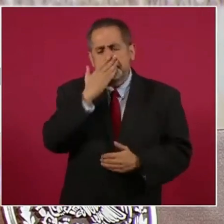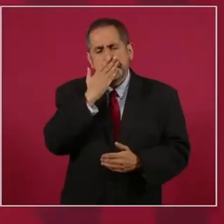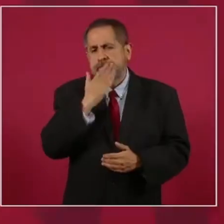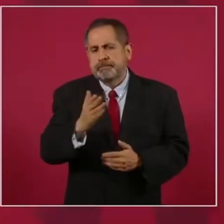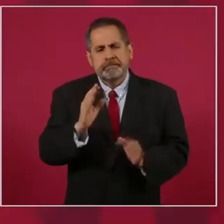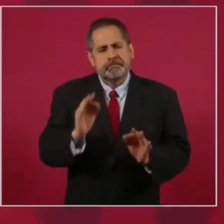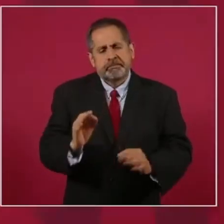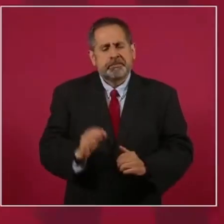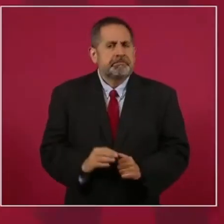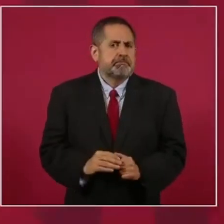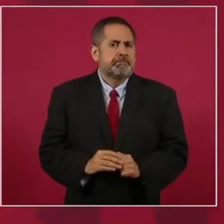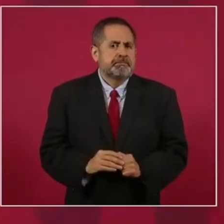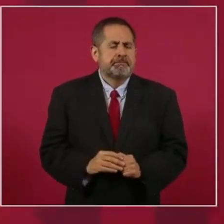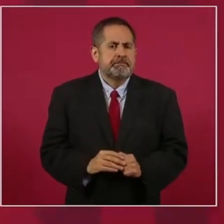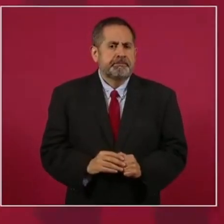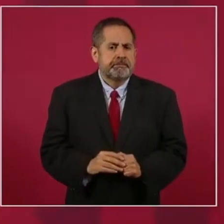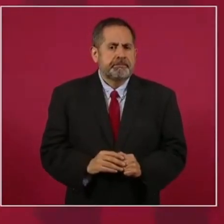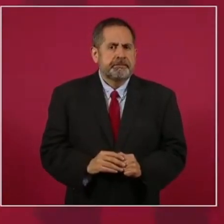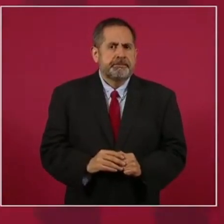este